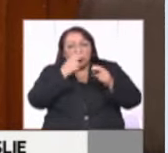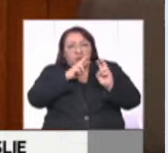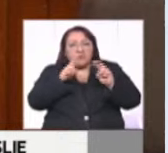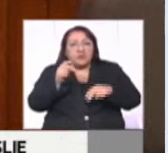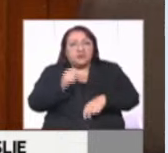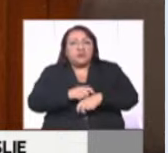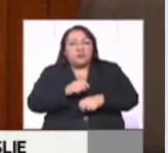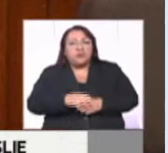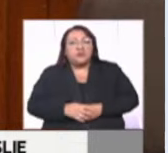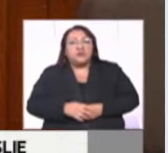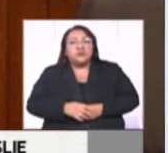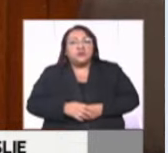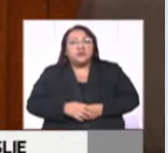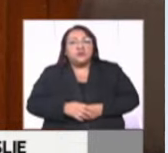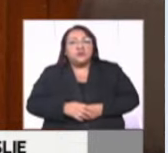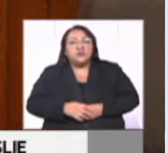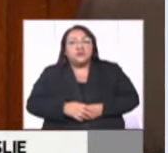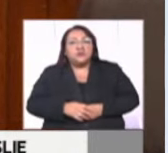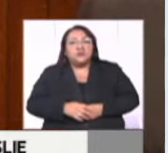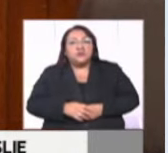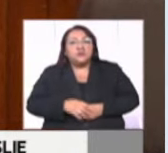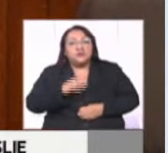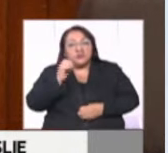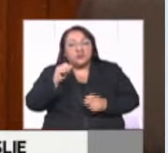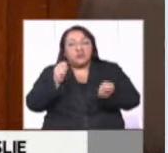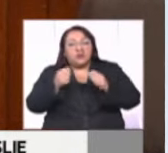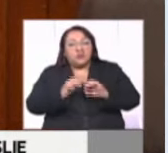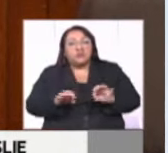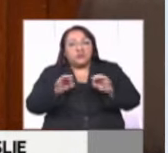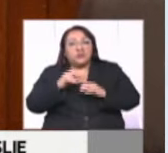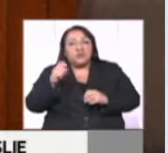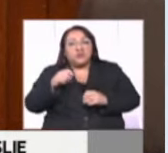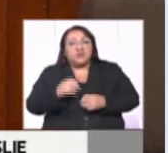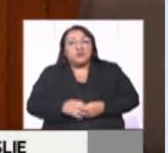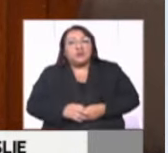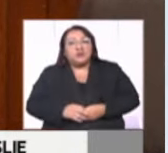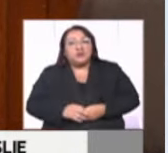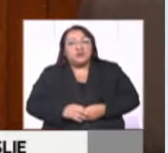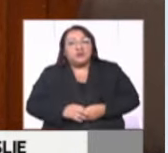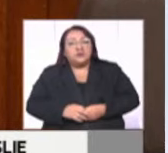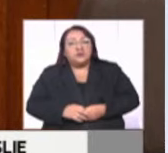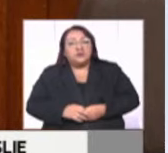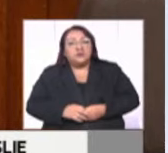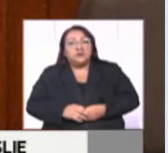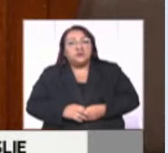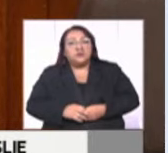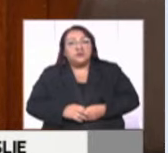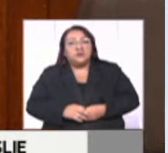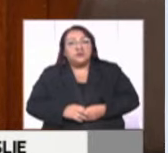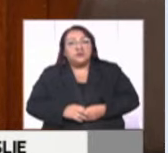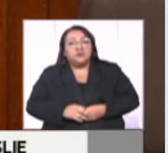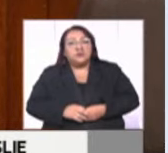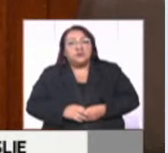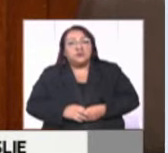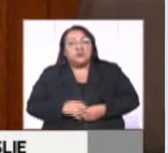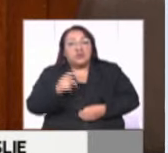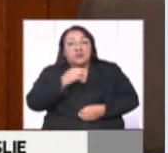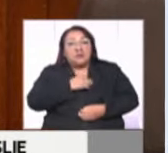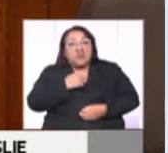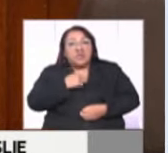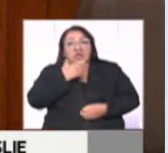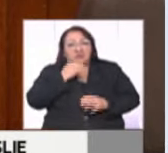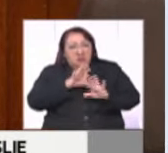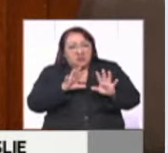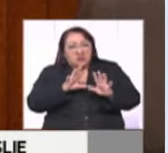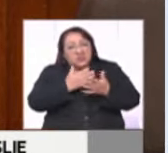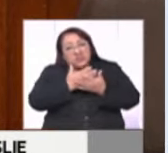en este momento, que creo que un cambio es necesario. Oxigenemos este ministerio y que